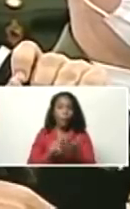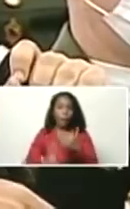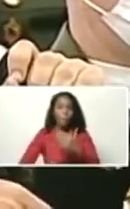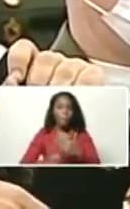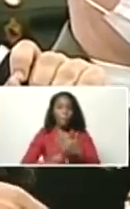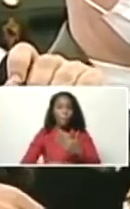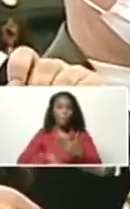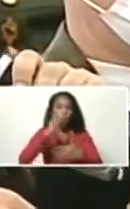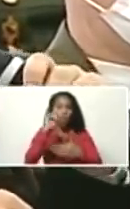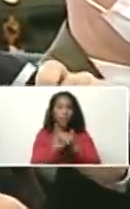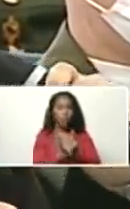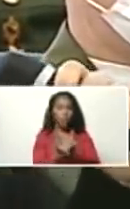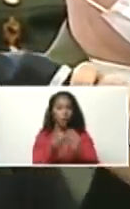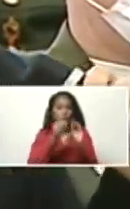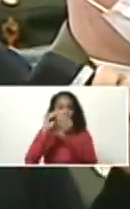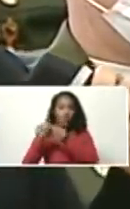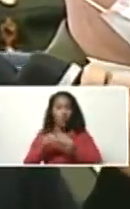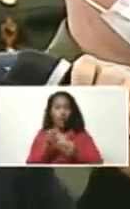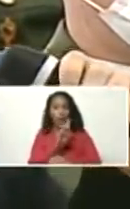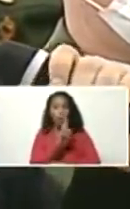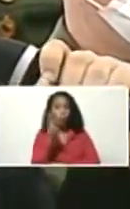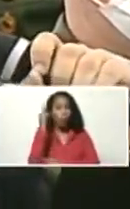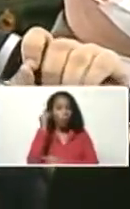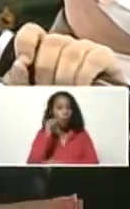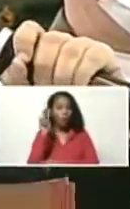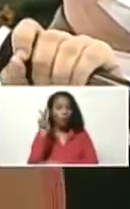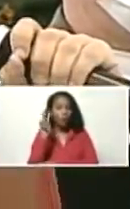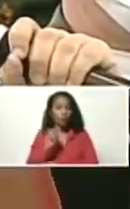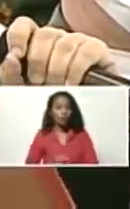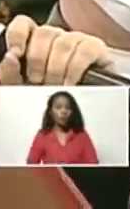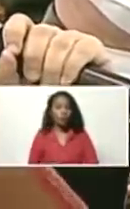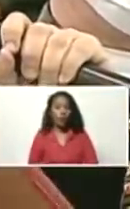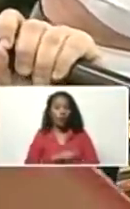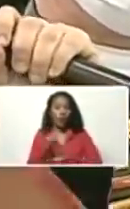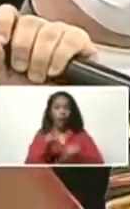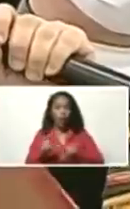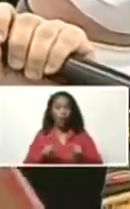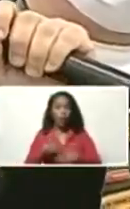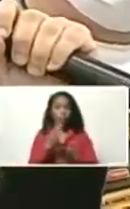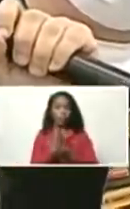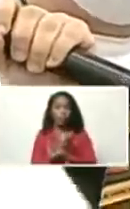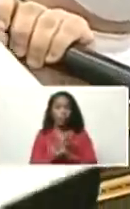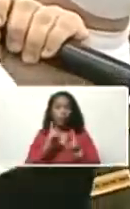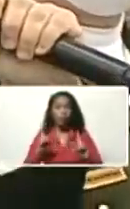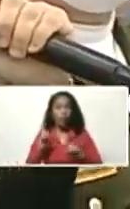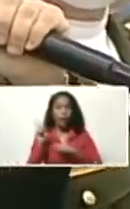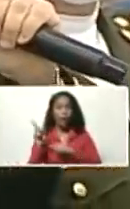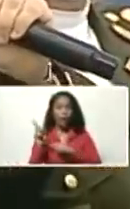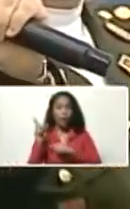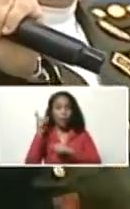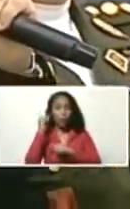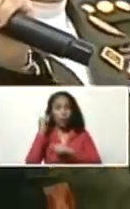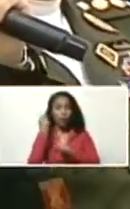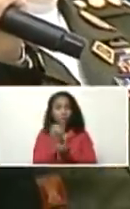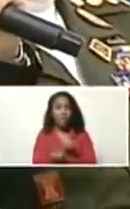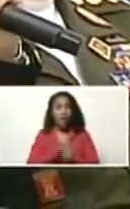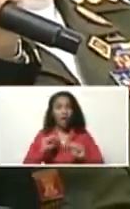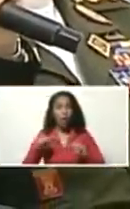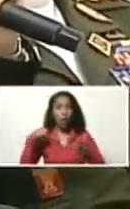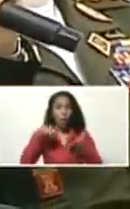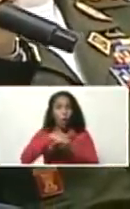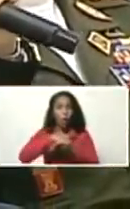de reconstrucción de la República de Venezuela, de la Coordinadora Democrática. Es decir, fracasado el golpe